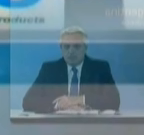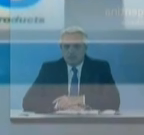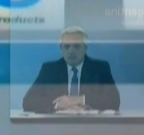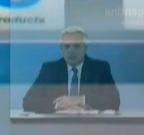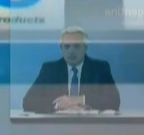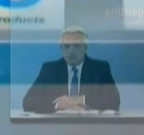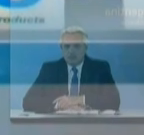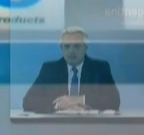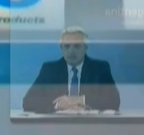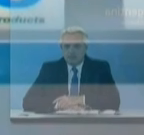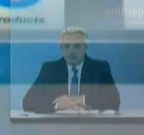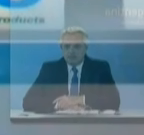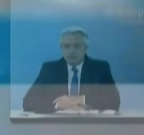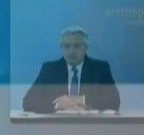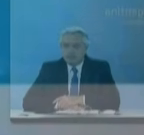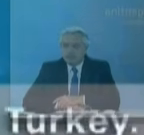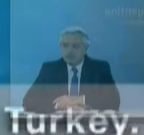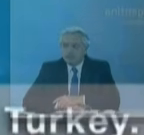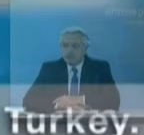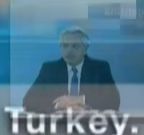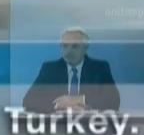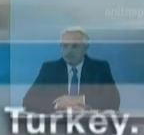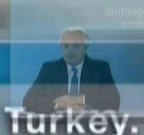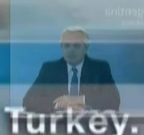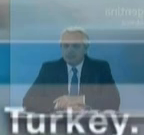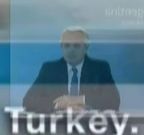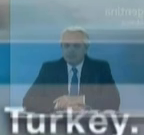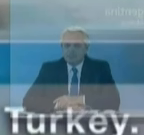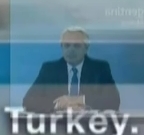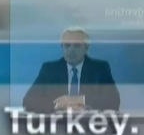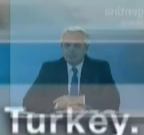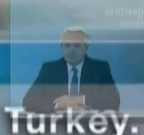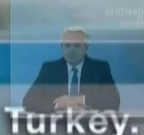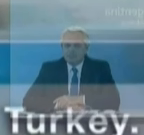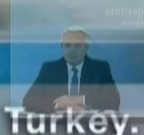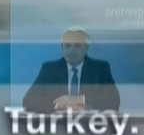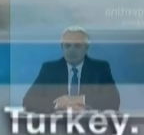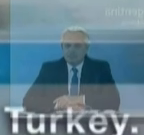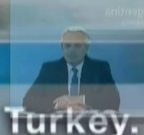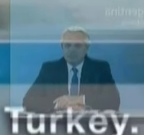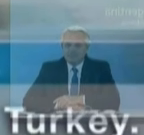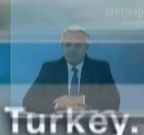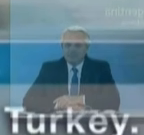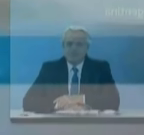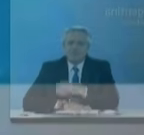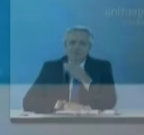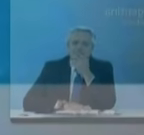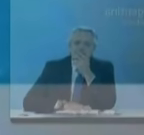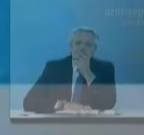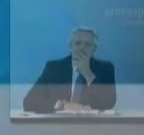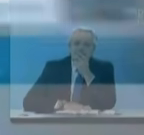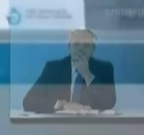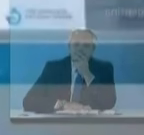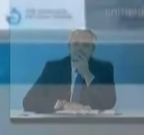de la producción en árboles saudita al forma una turquía escena en